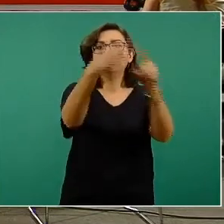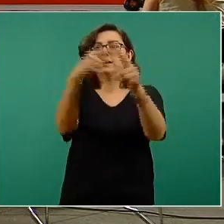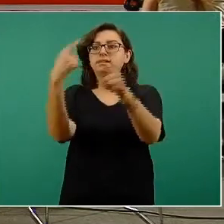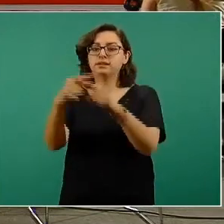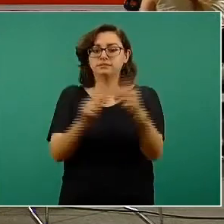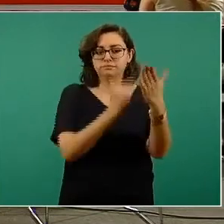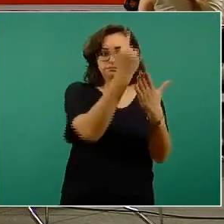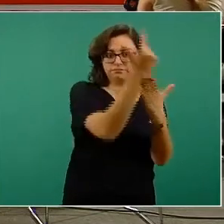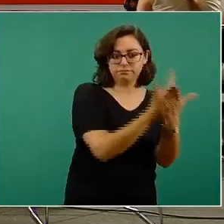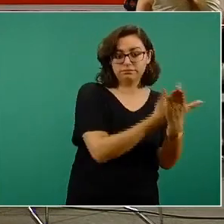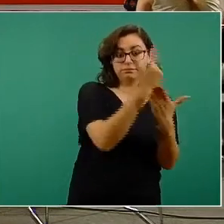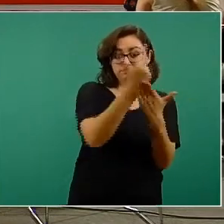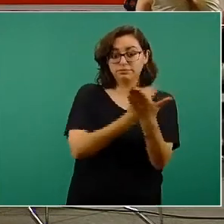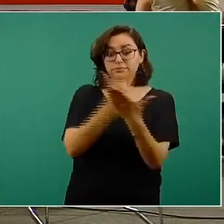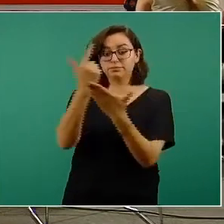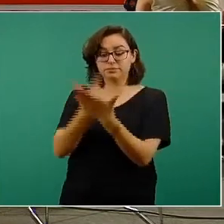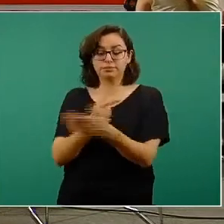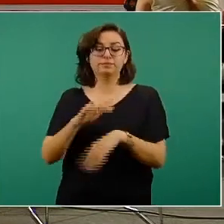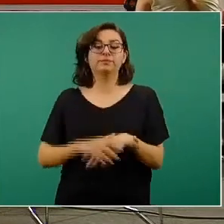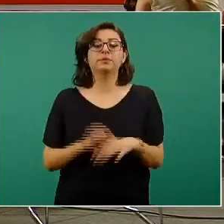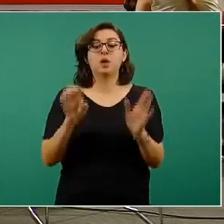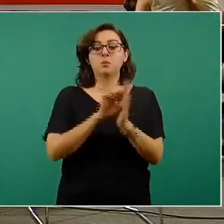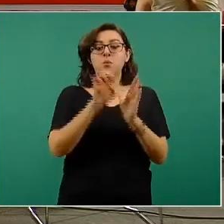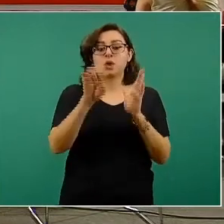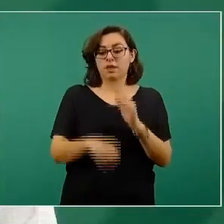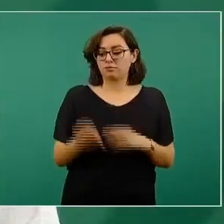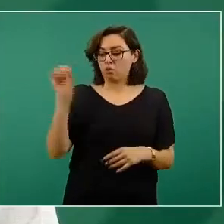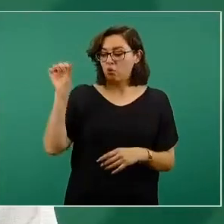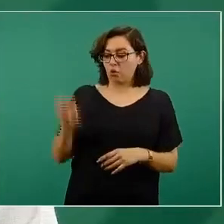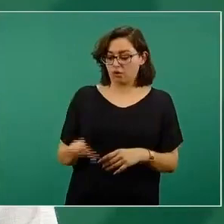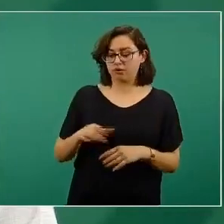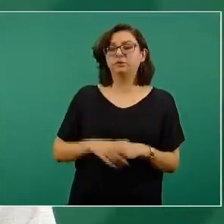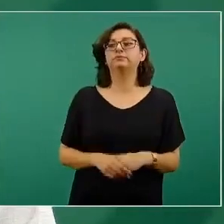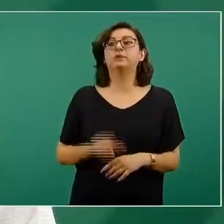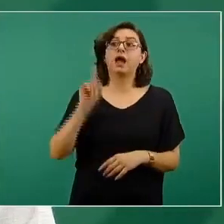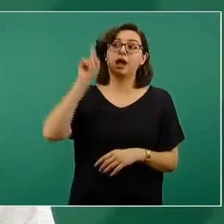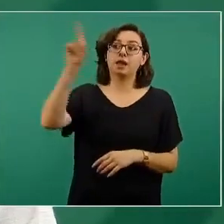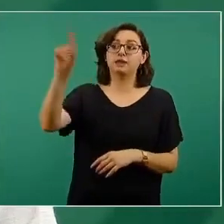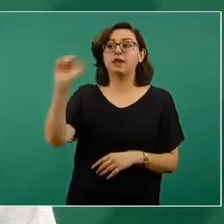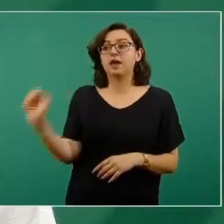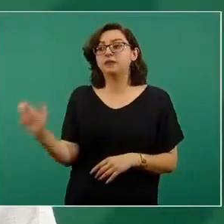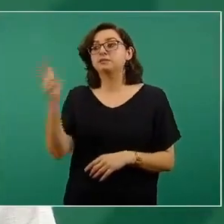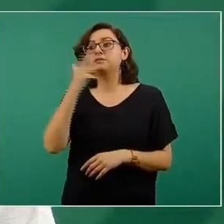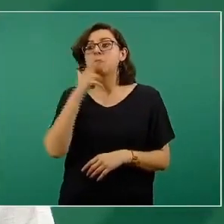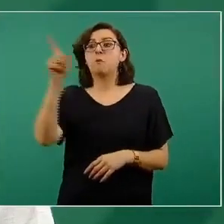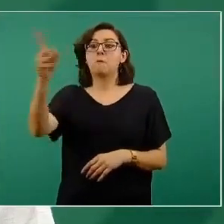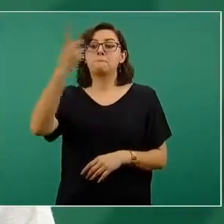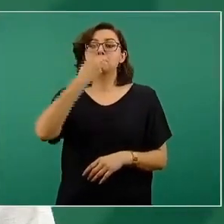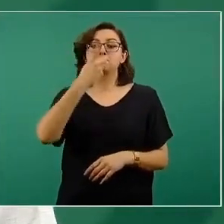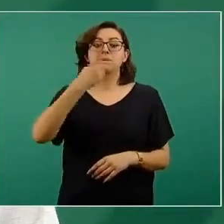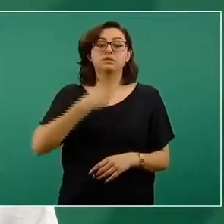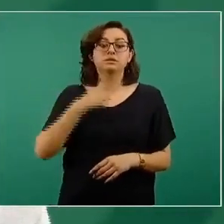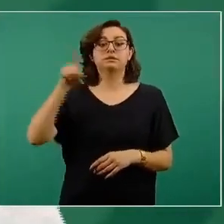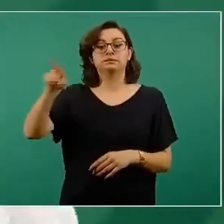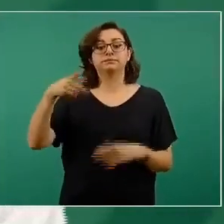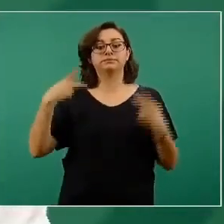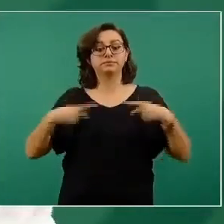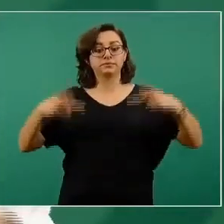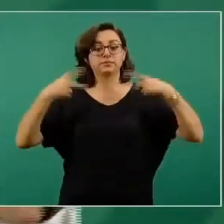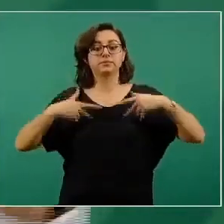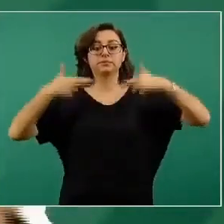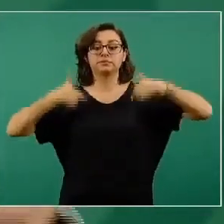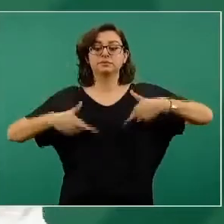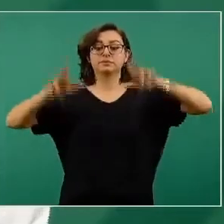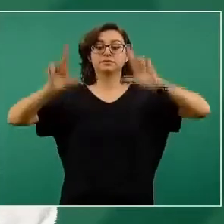ejemplo, hoy mismo me consultaban desde Chihuahua si el personal de las jurisdicciones sanitarias, el